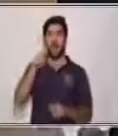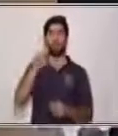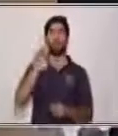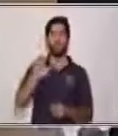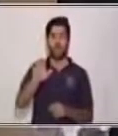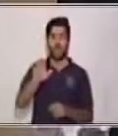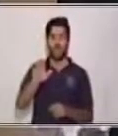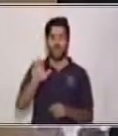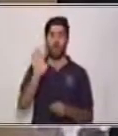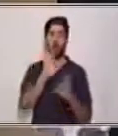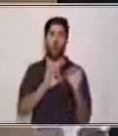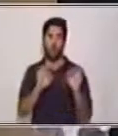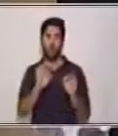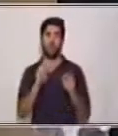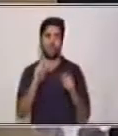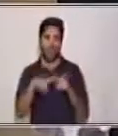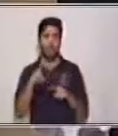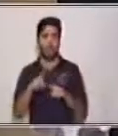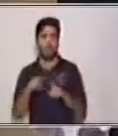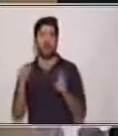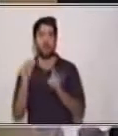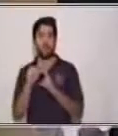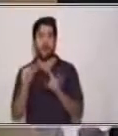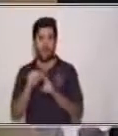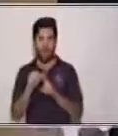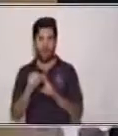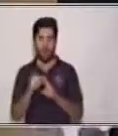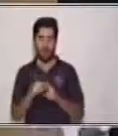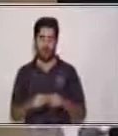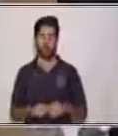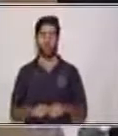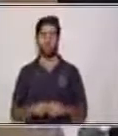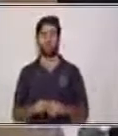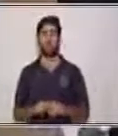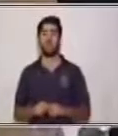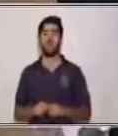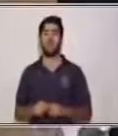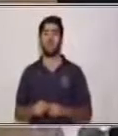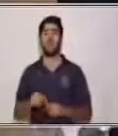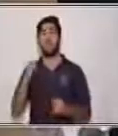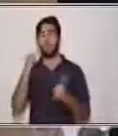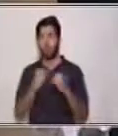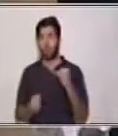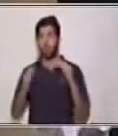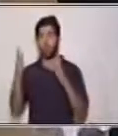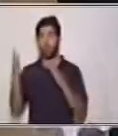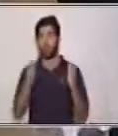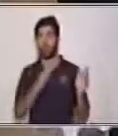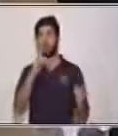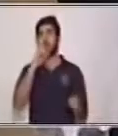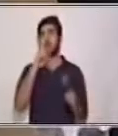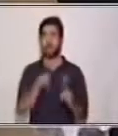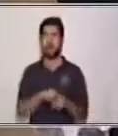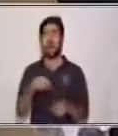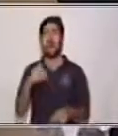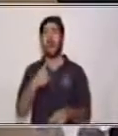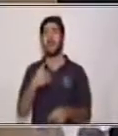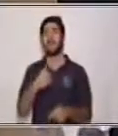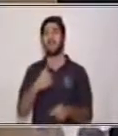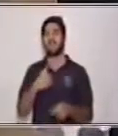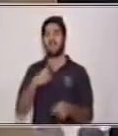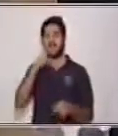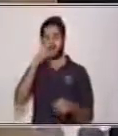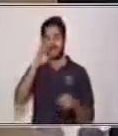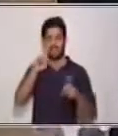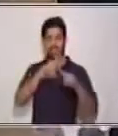hablando en la segunda persona. Lave o lava, ¿sí? Y por último, también podemos encontrar textos instructivos donde